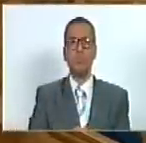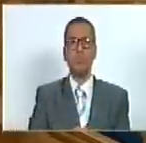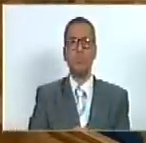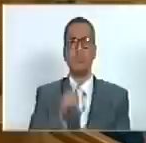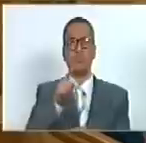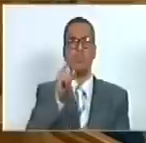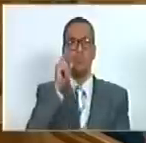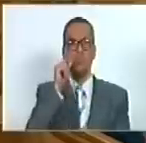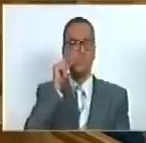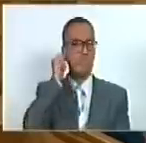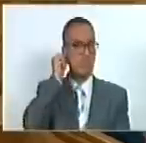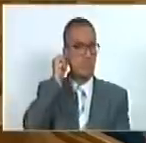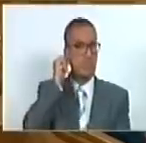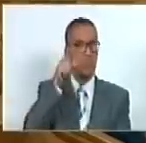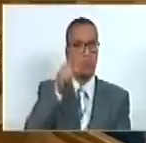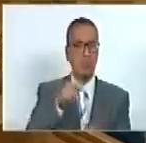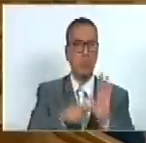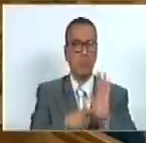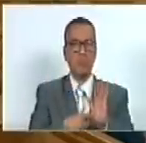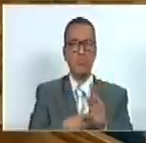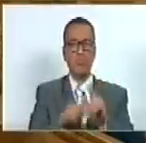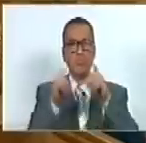Si esta señora que está aquí